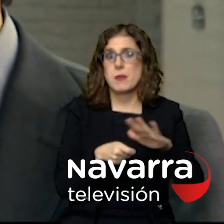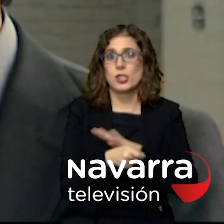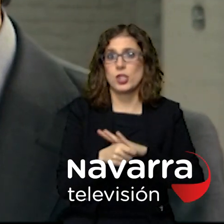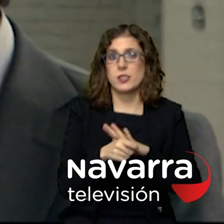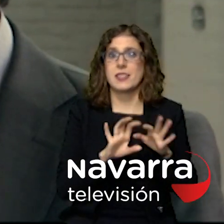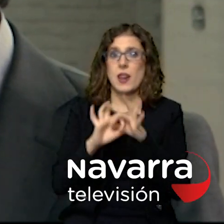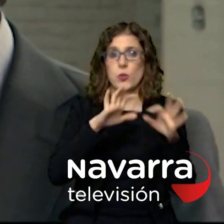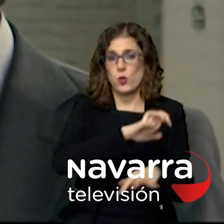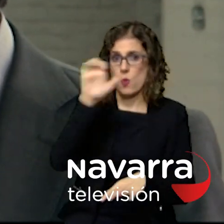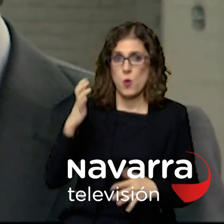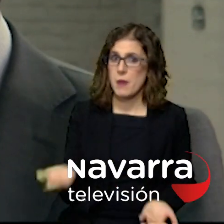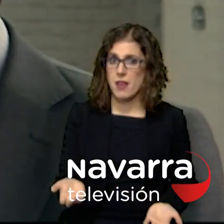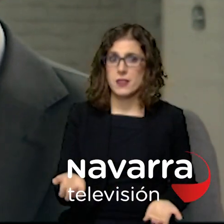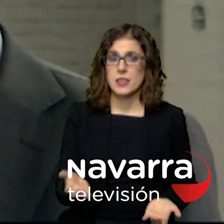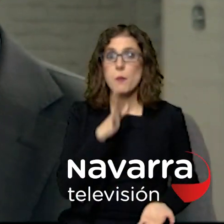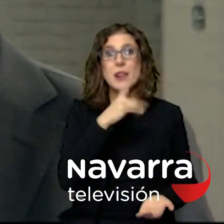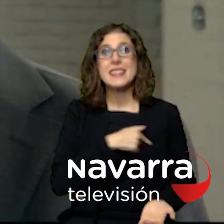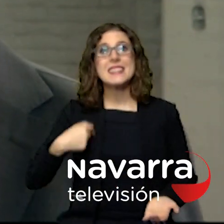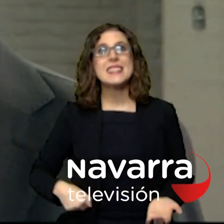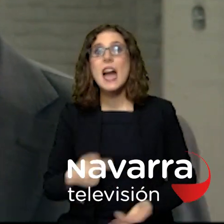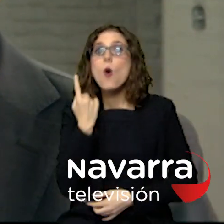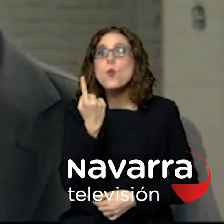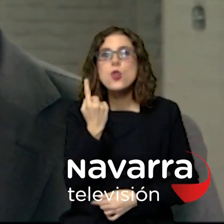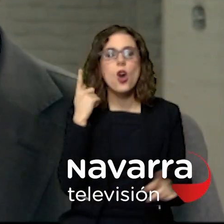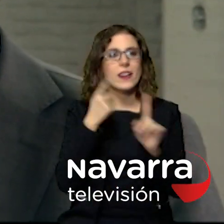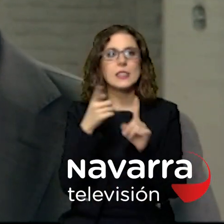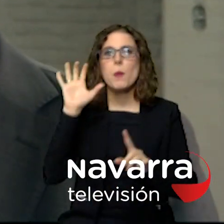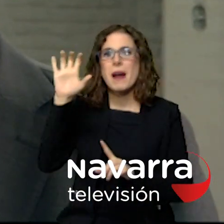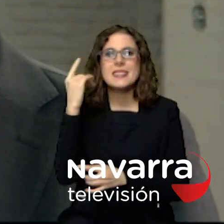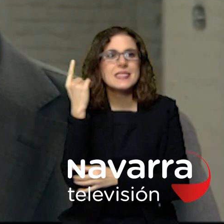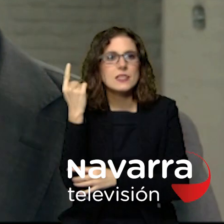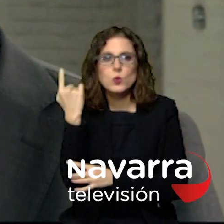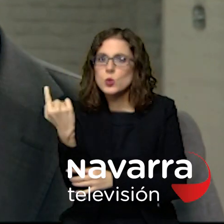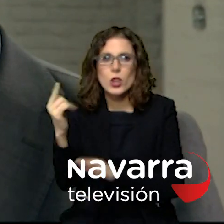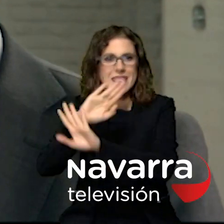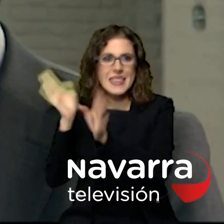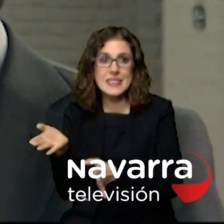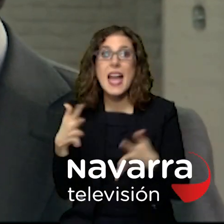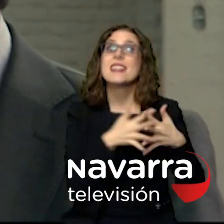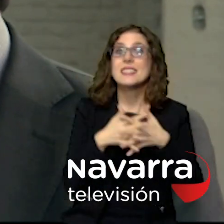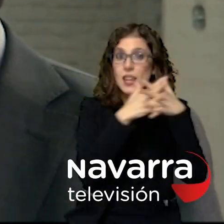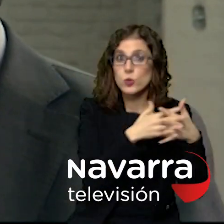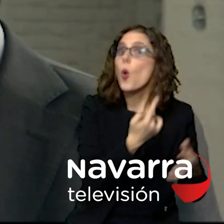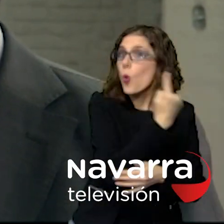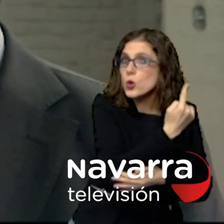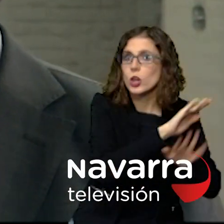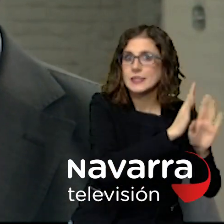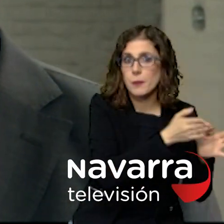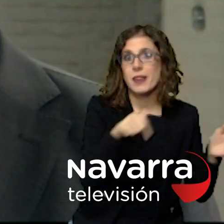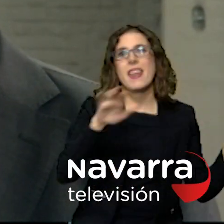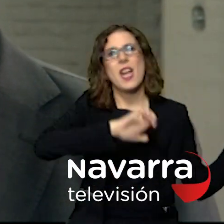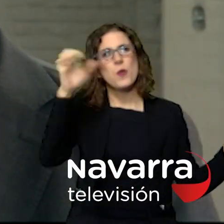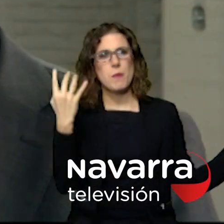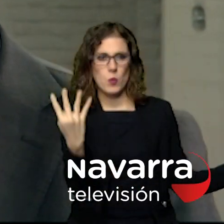como continente, porque China solo tiene uno para todo el país, o Estados Unidos también ha construido solo uno para todo el país. Esto es lo que trata de evitar la